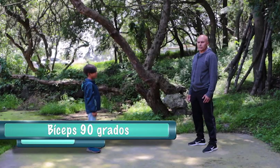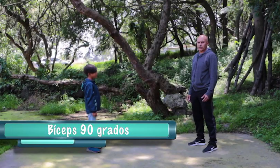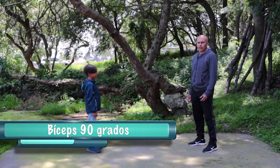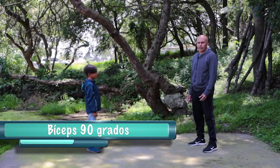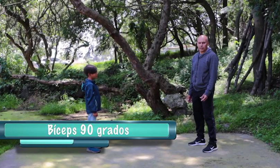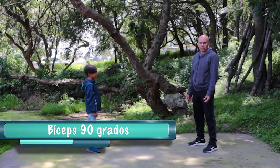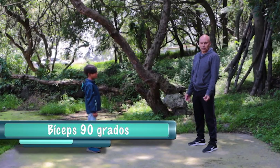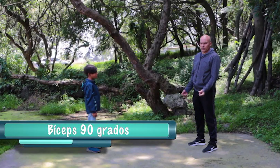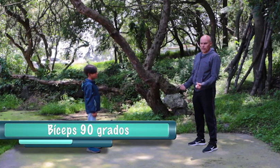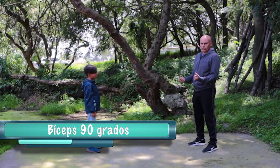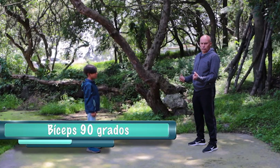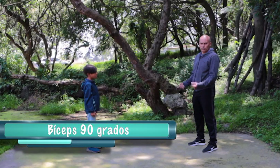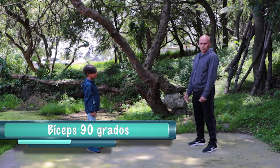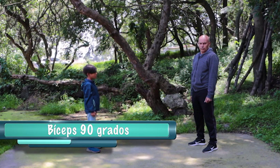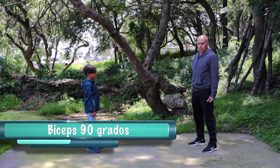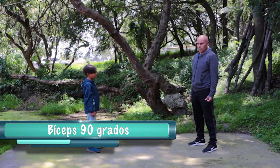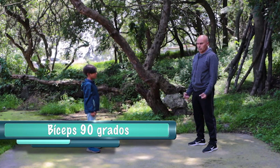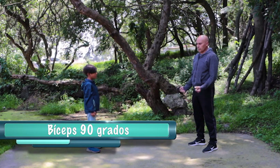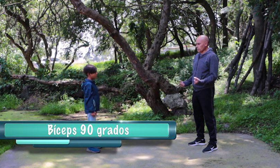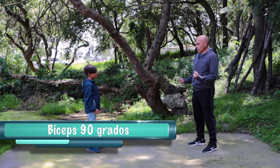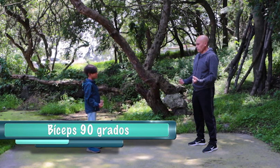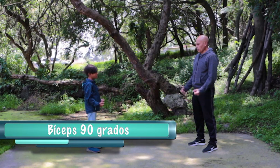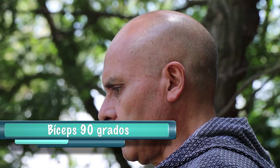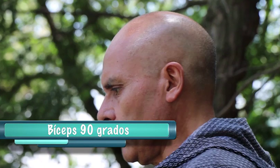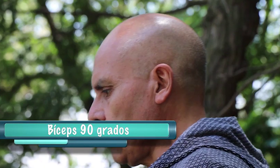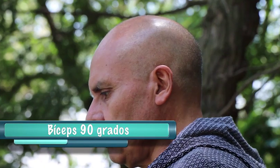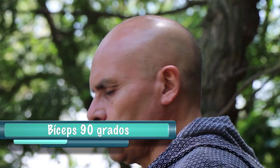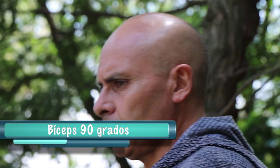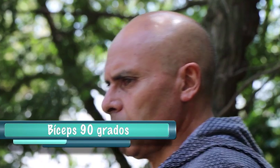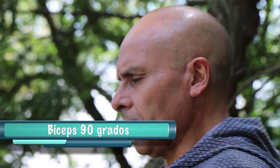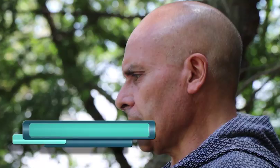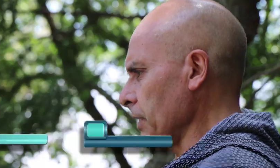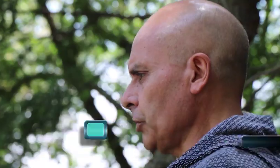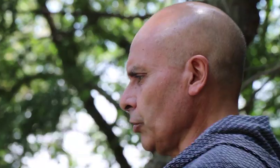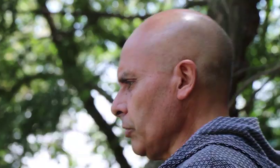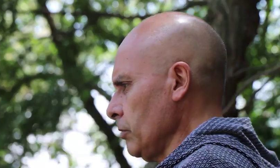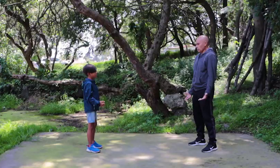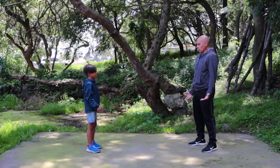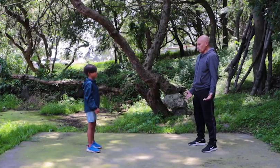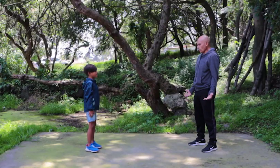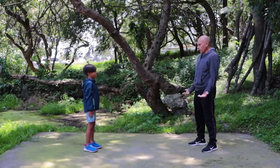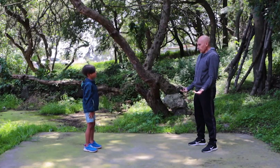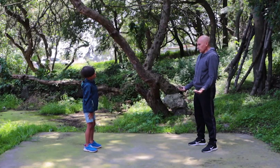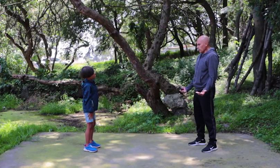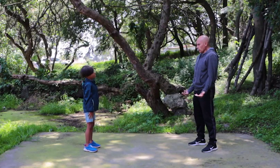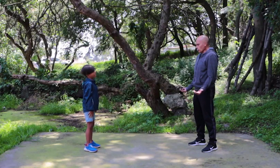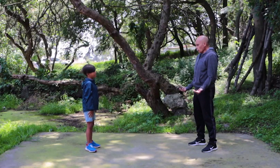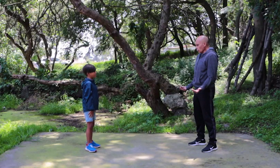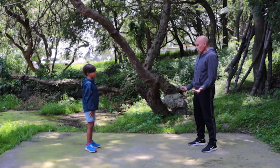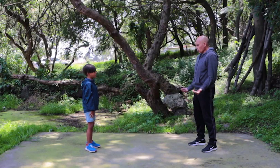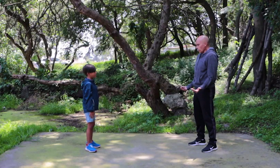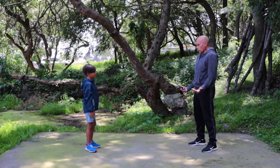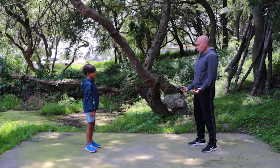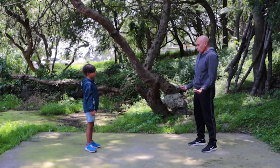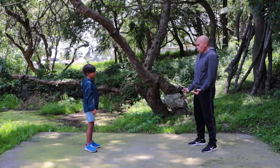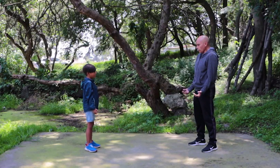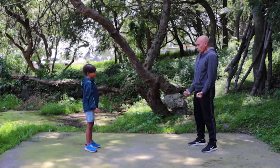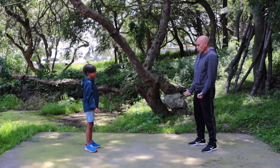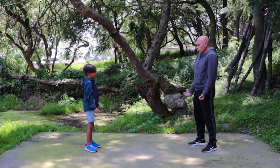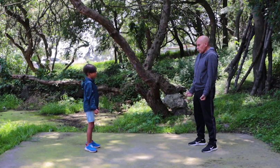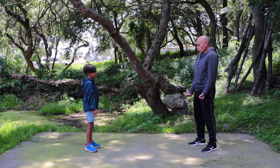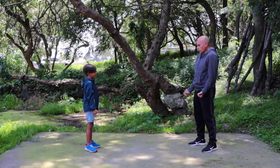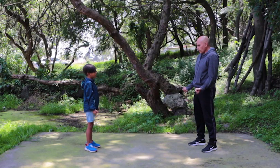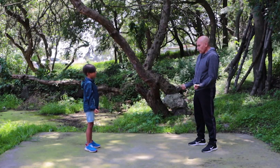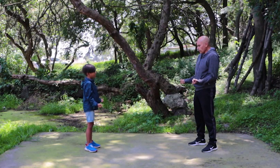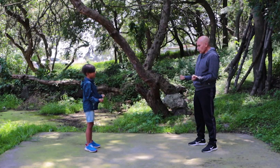Ahora vamos a trabajar el brazo de bíceps. Nos vamos a parar derechos, vamos a pegar los codos a nuestro